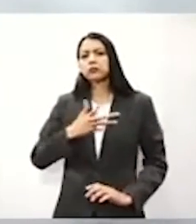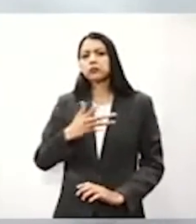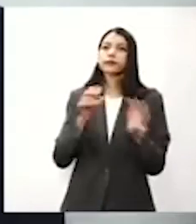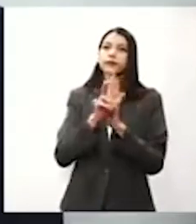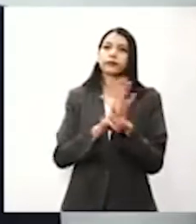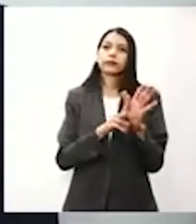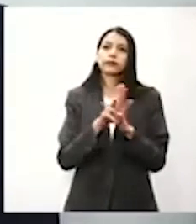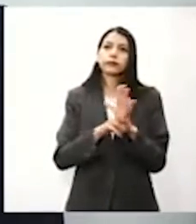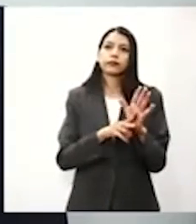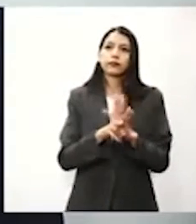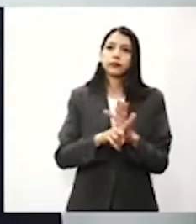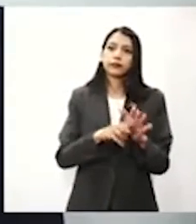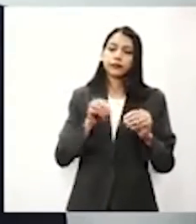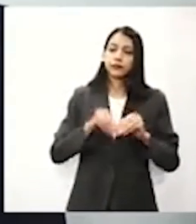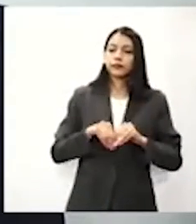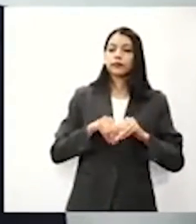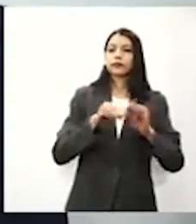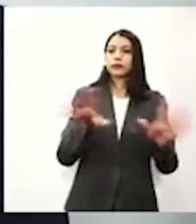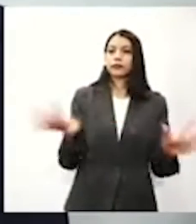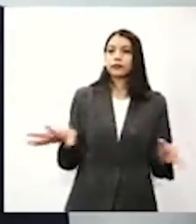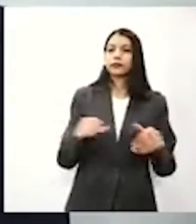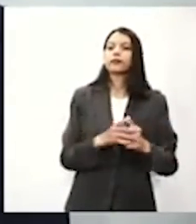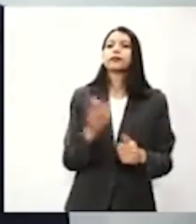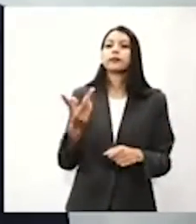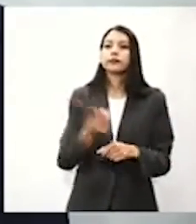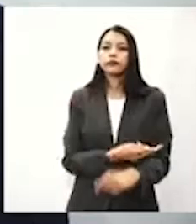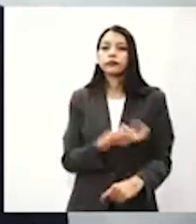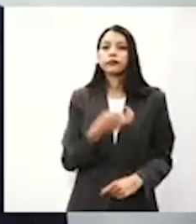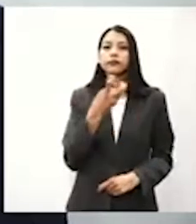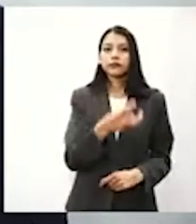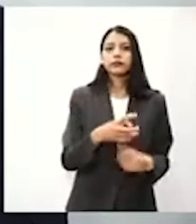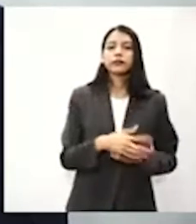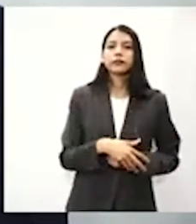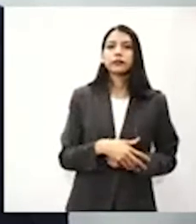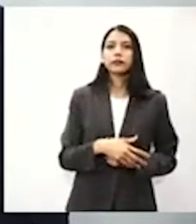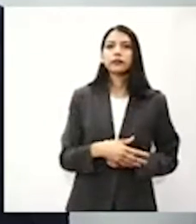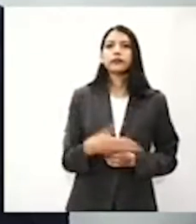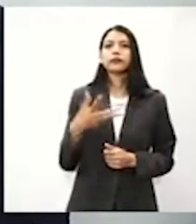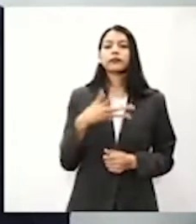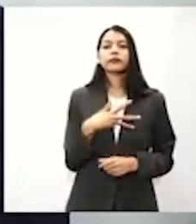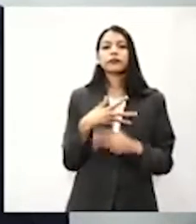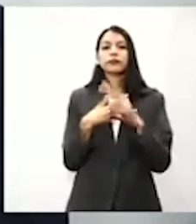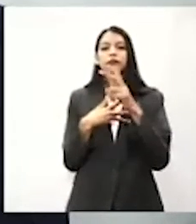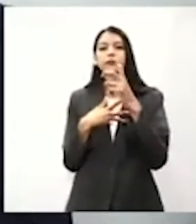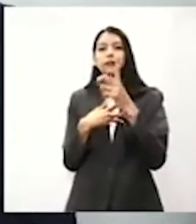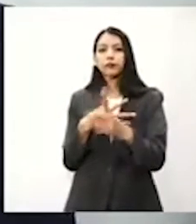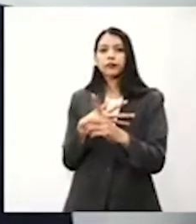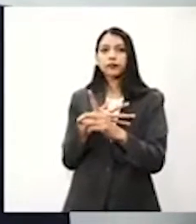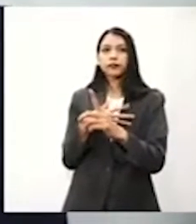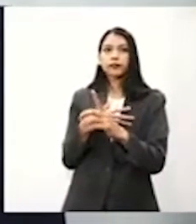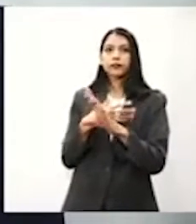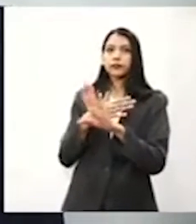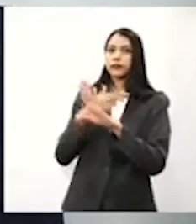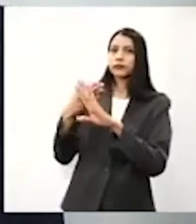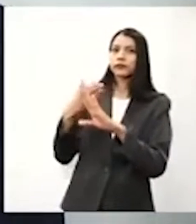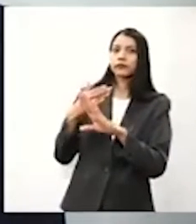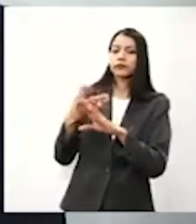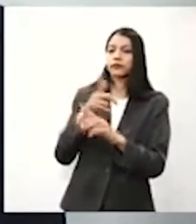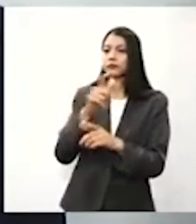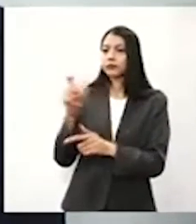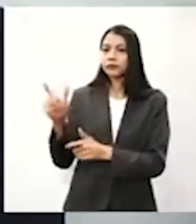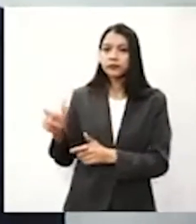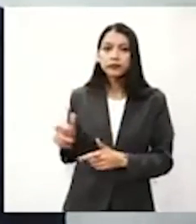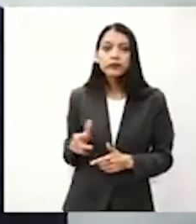asistieron representantes de instituciones federales y estatales, además de policías y autoridades del mismo ayuntamiento, de esa